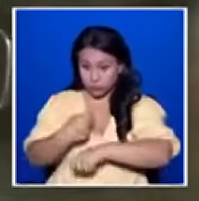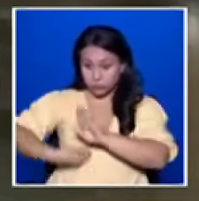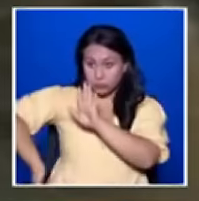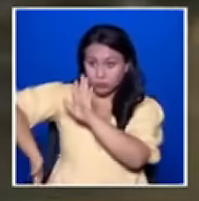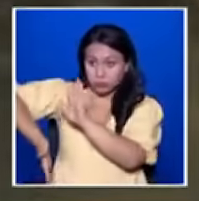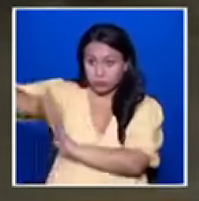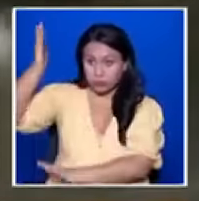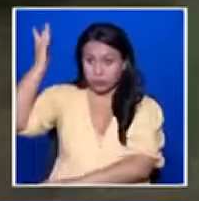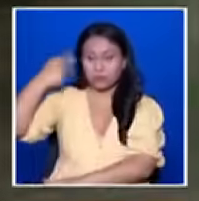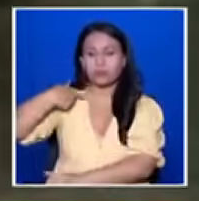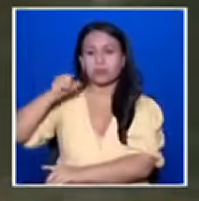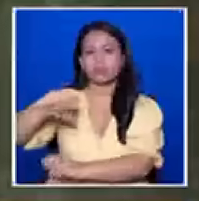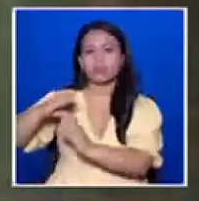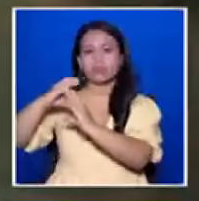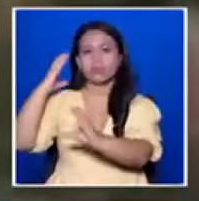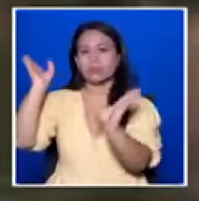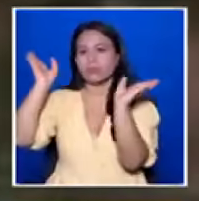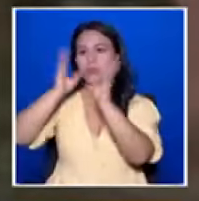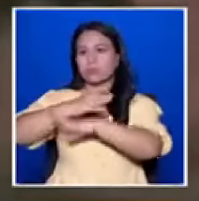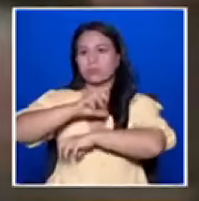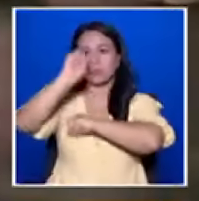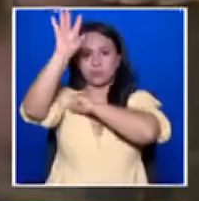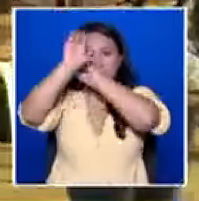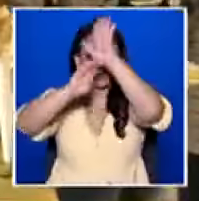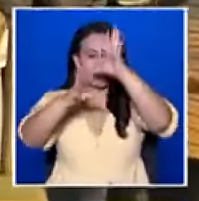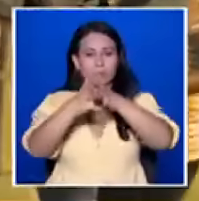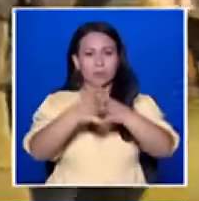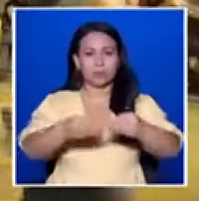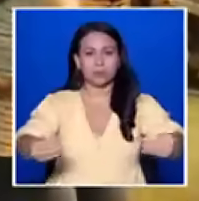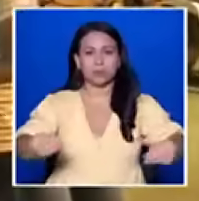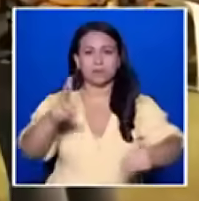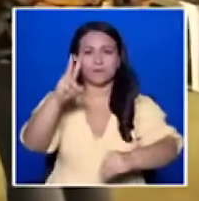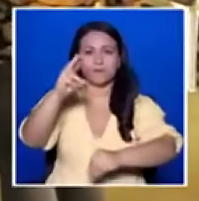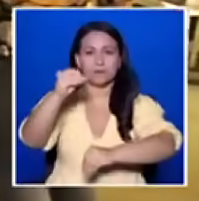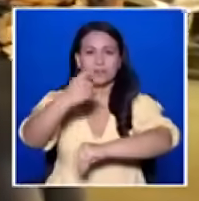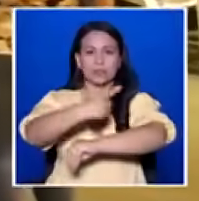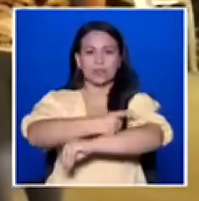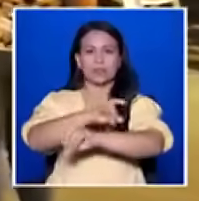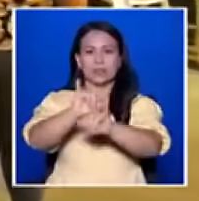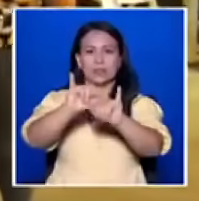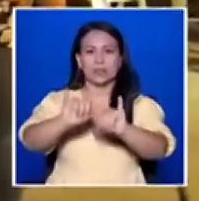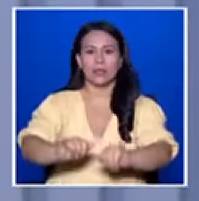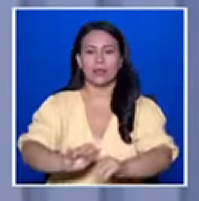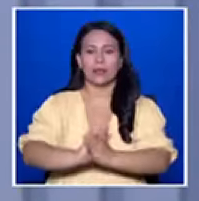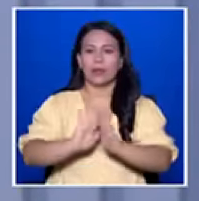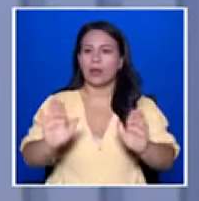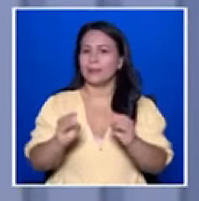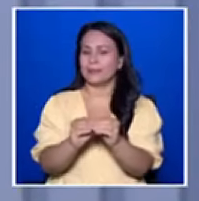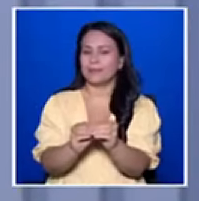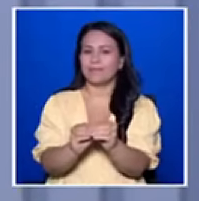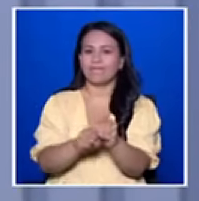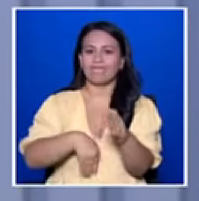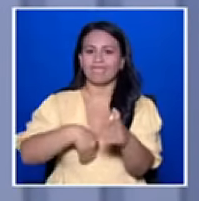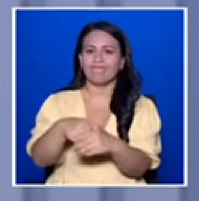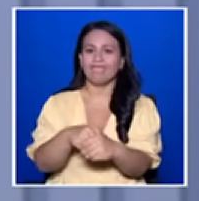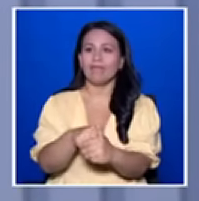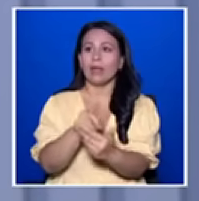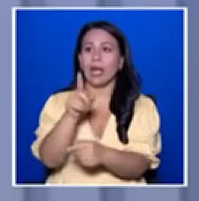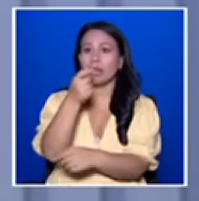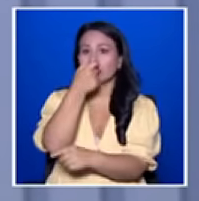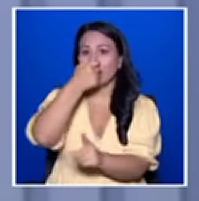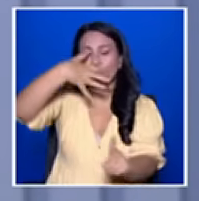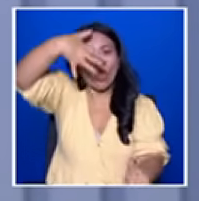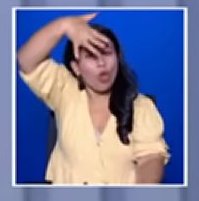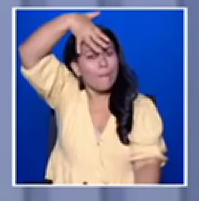personas reciben asistencia social y podrán permanecer aquí hasta 20 días. Y las autoridades en Santo